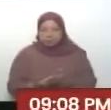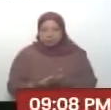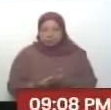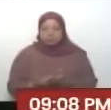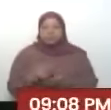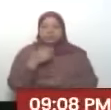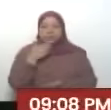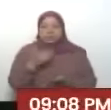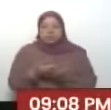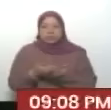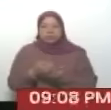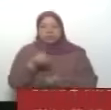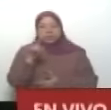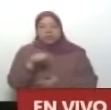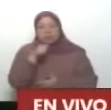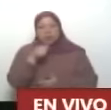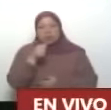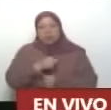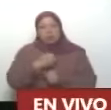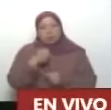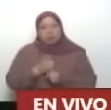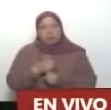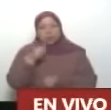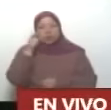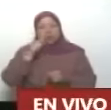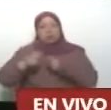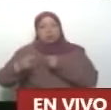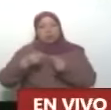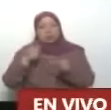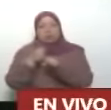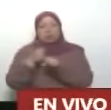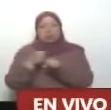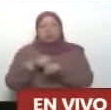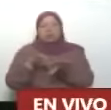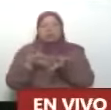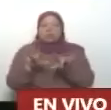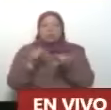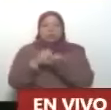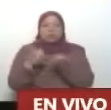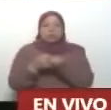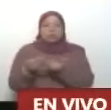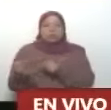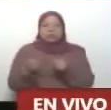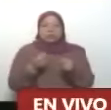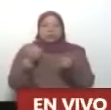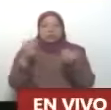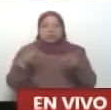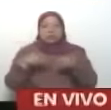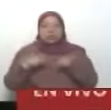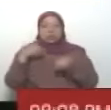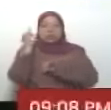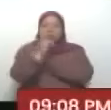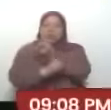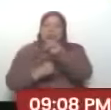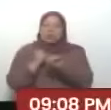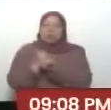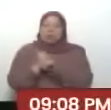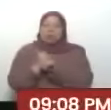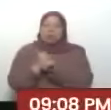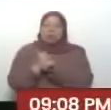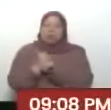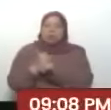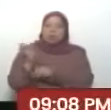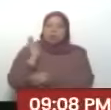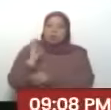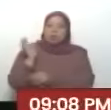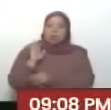Gracias, presidente. Bueno, también tenemos por aquí a la coordinadora secretaria de Asuntos Internacionales del Congreso de la